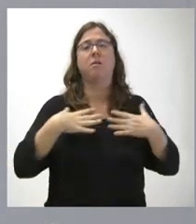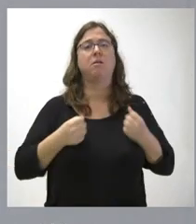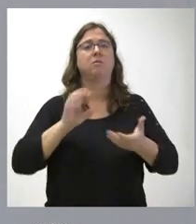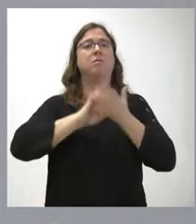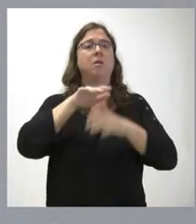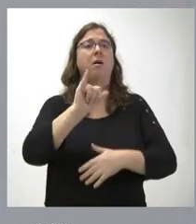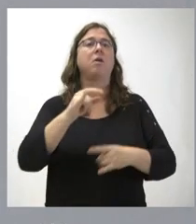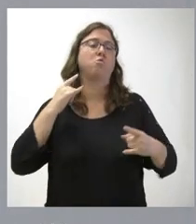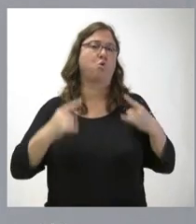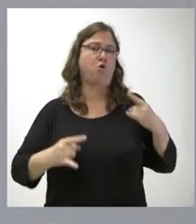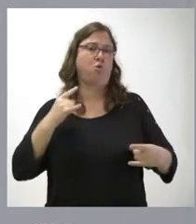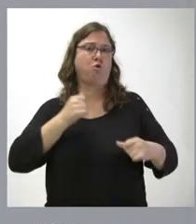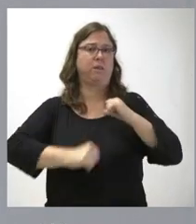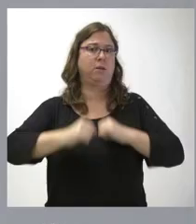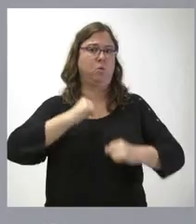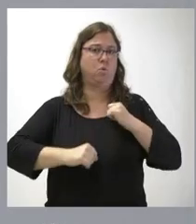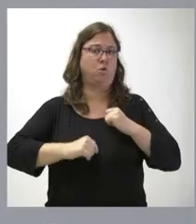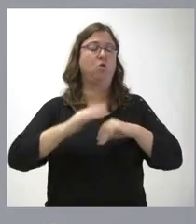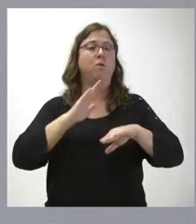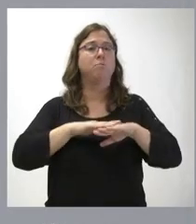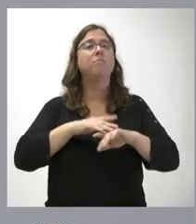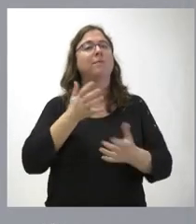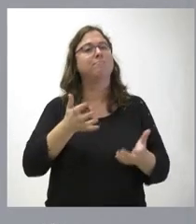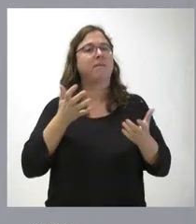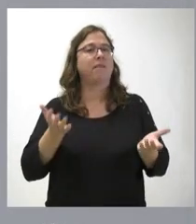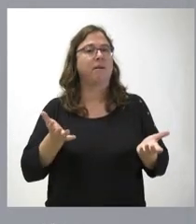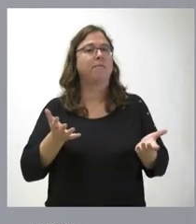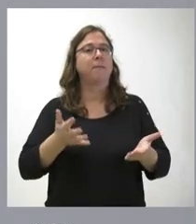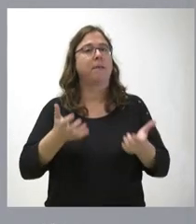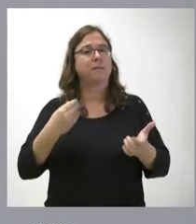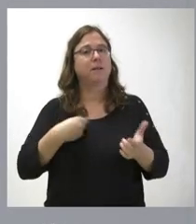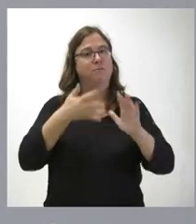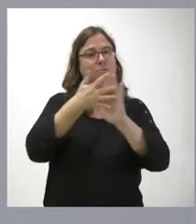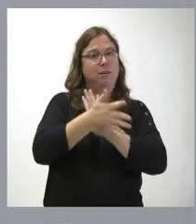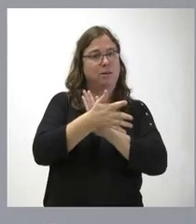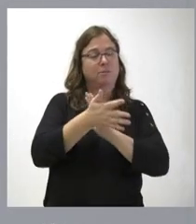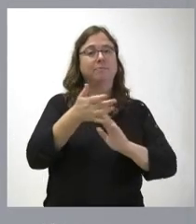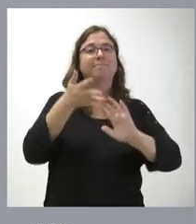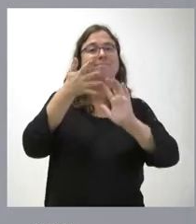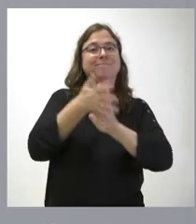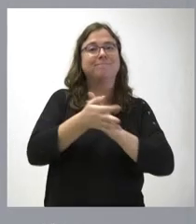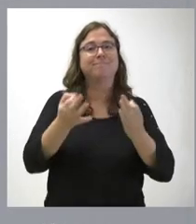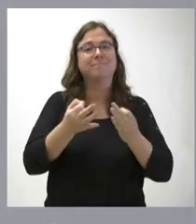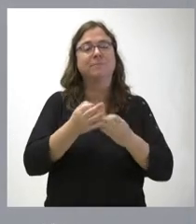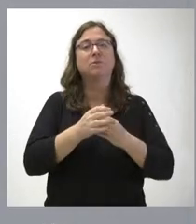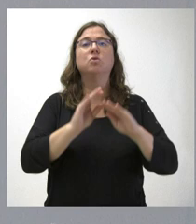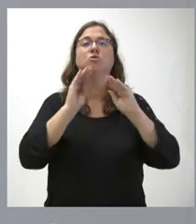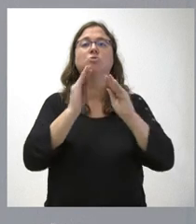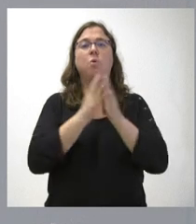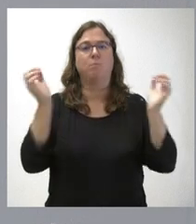un robot quirúrgico para ese tipo de intervención con las ventajas que les hemos detallado y que se determinan en función de su